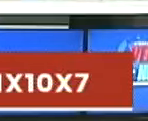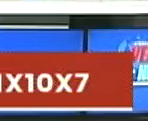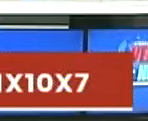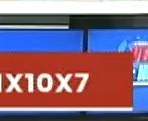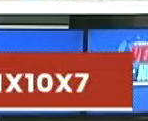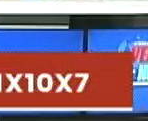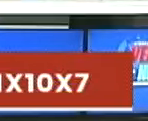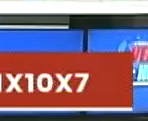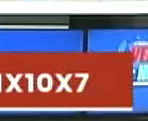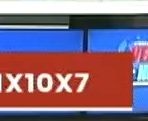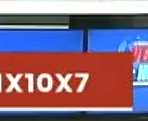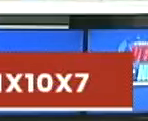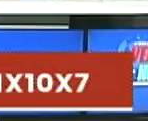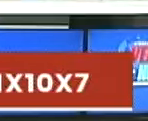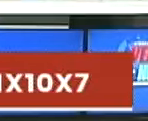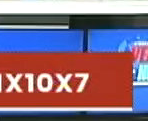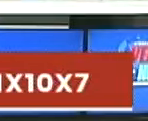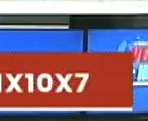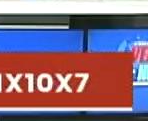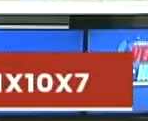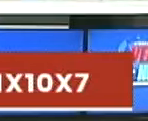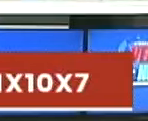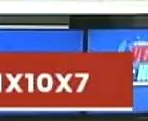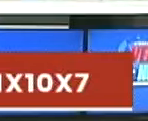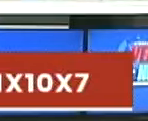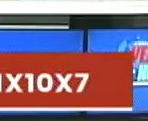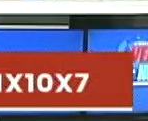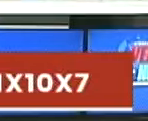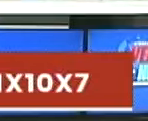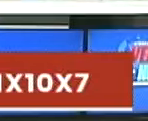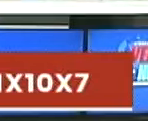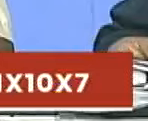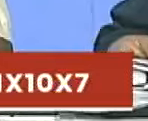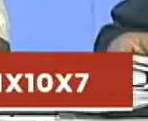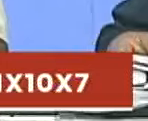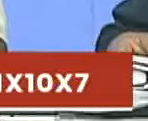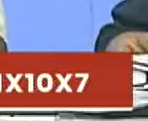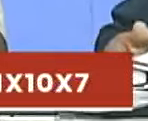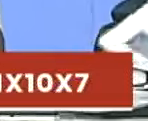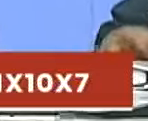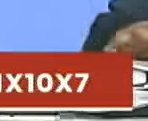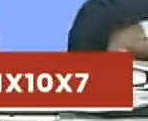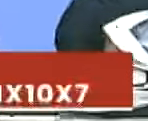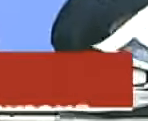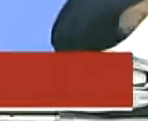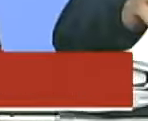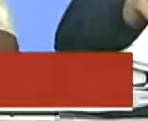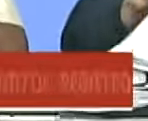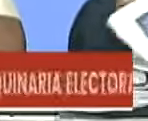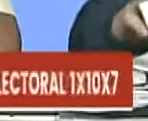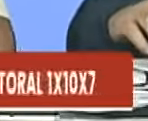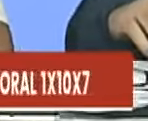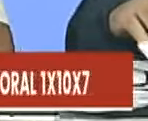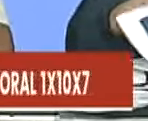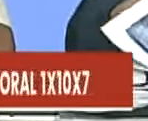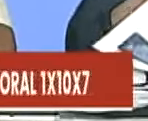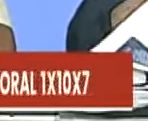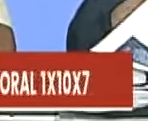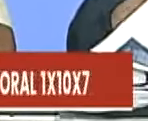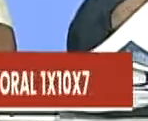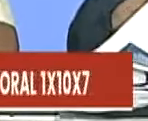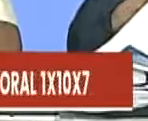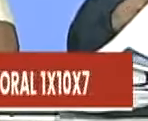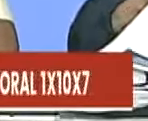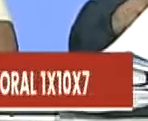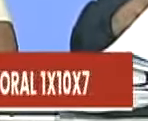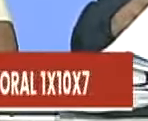junio diera nuestro presidente Nicolás Maduro Moro en el marco del lanzamiento de una estrategia de